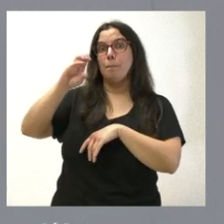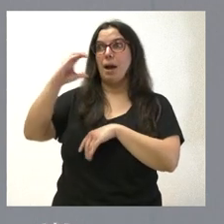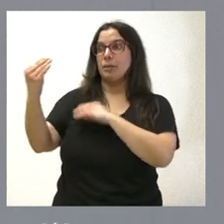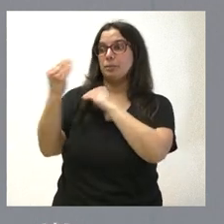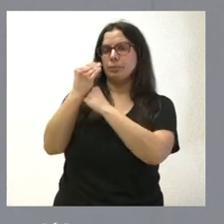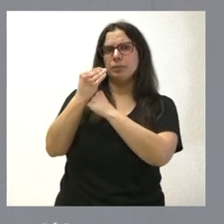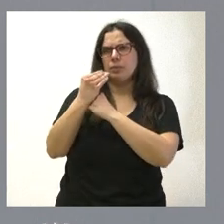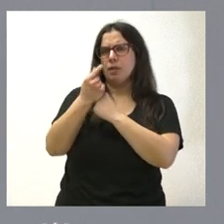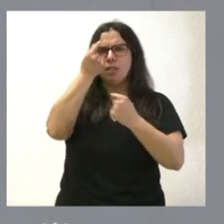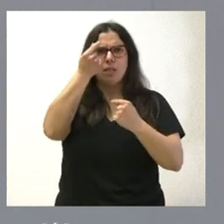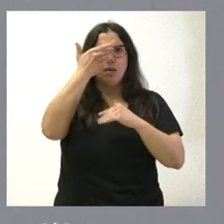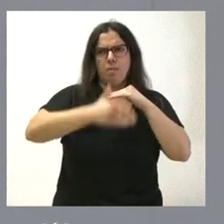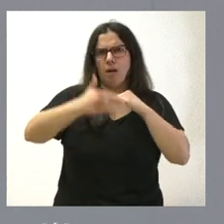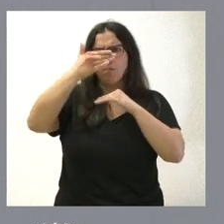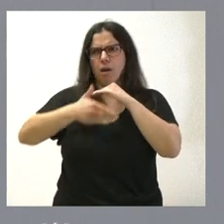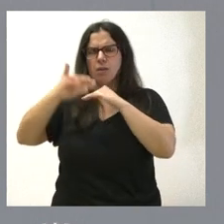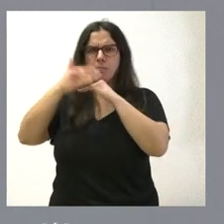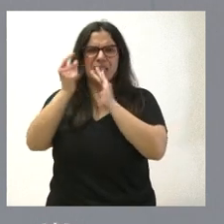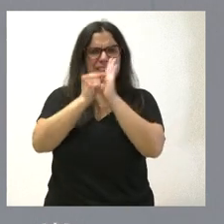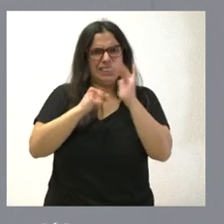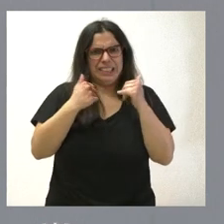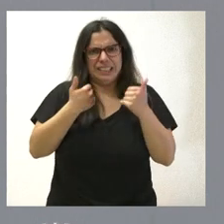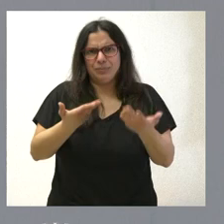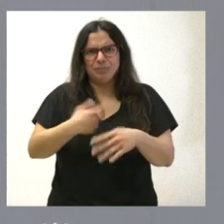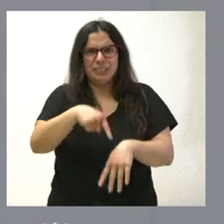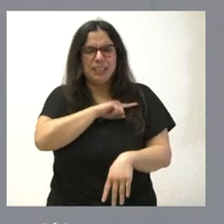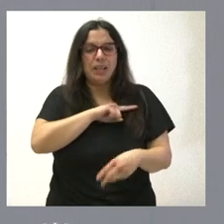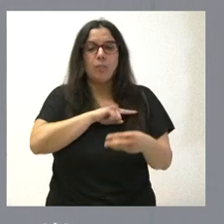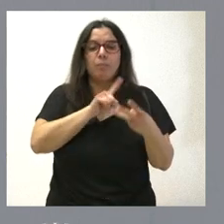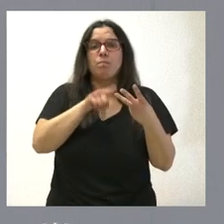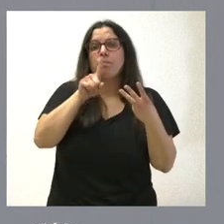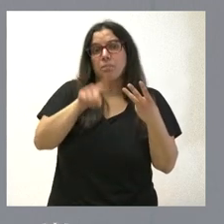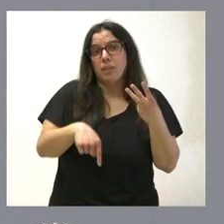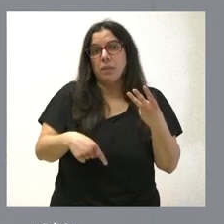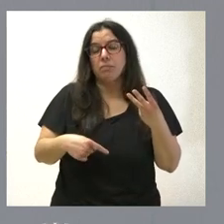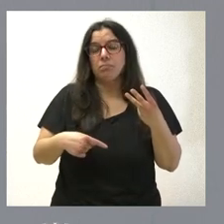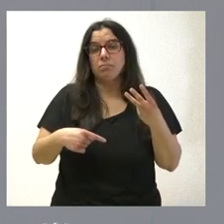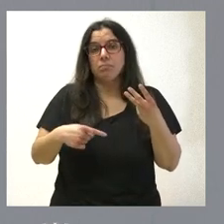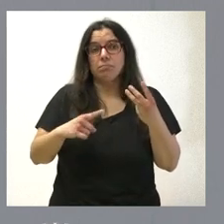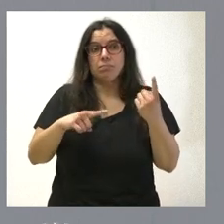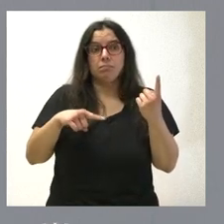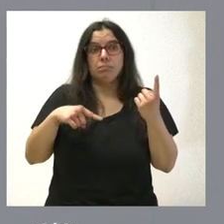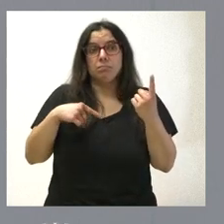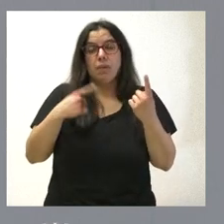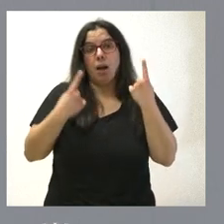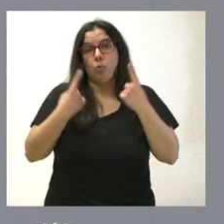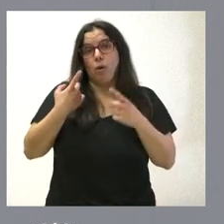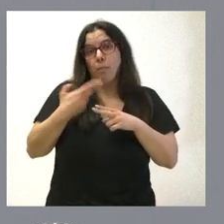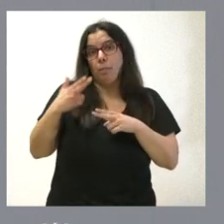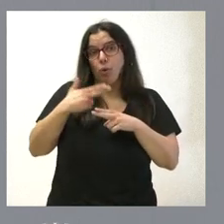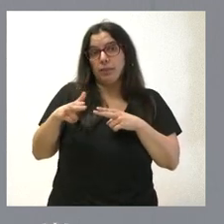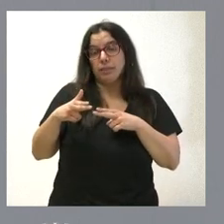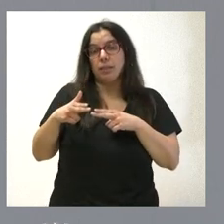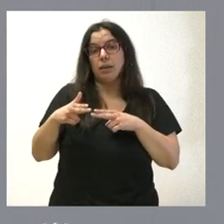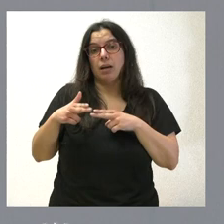restrictivas y ponen muchas condiciones y también en alguna medida en que algunas de las políticas que se aplican